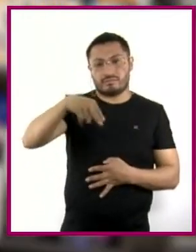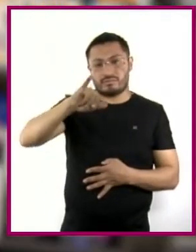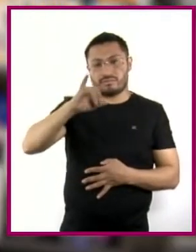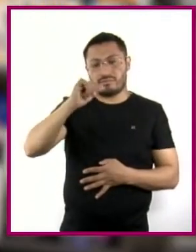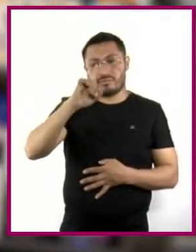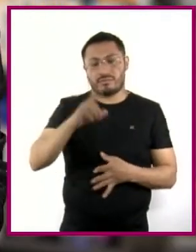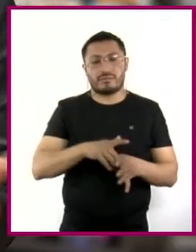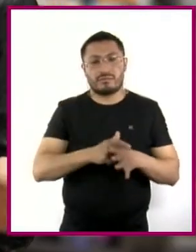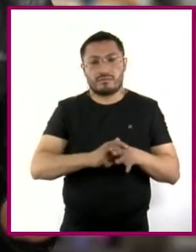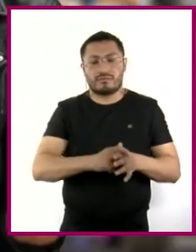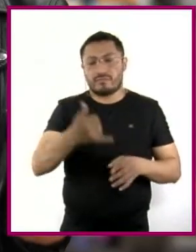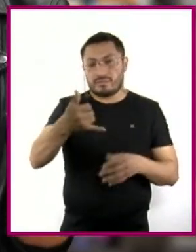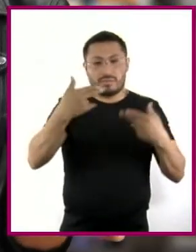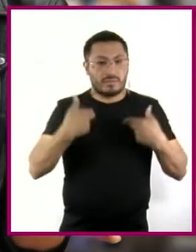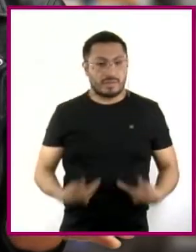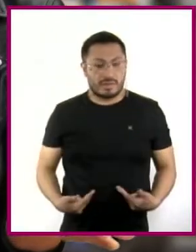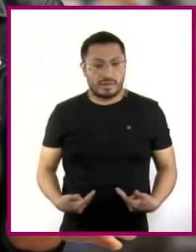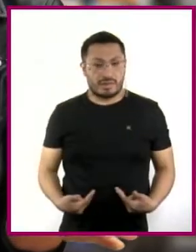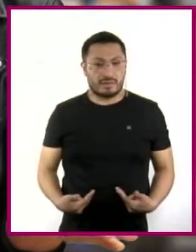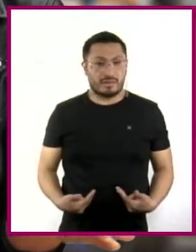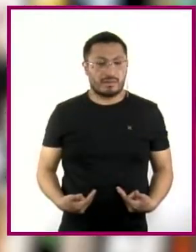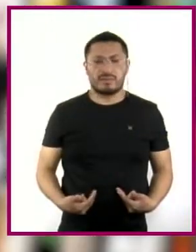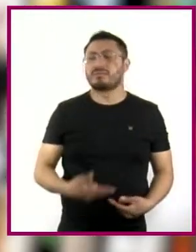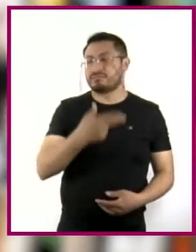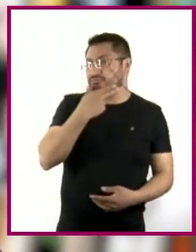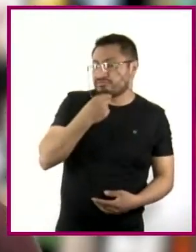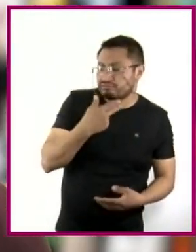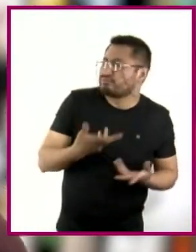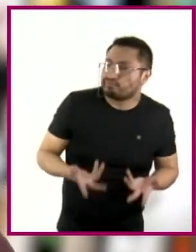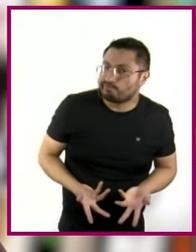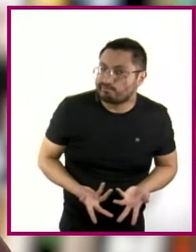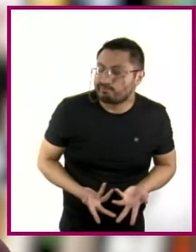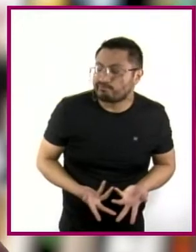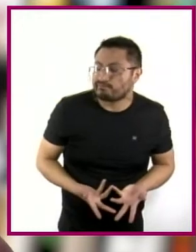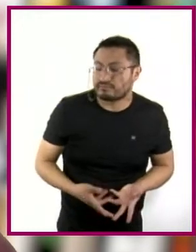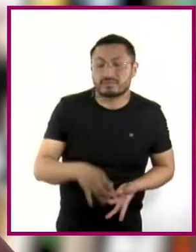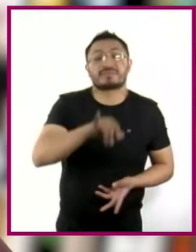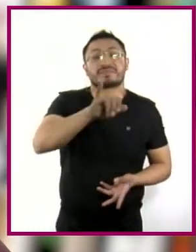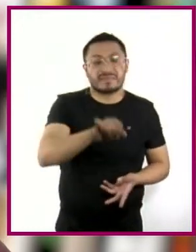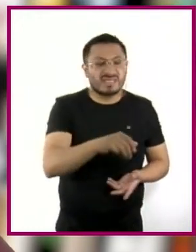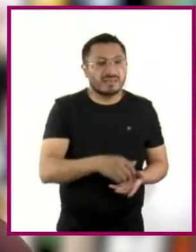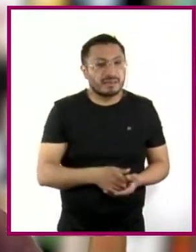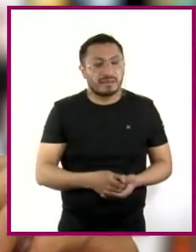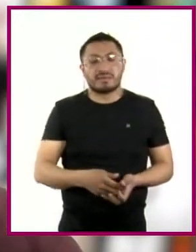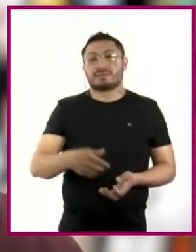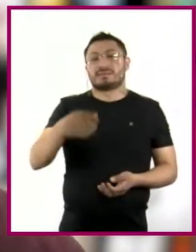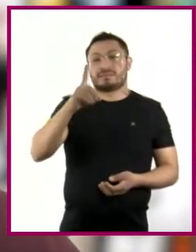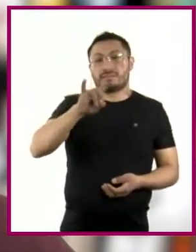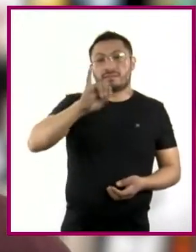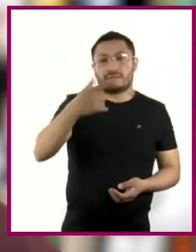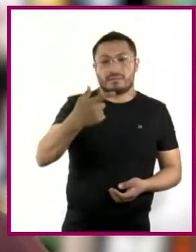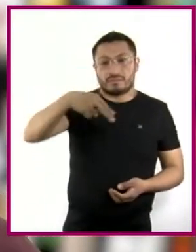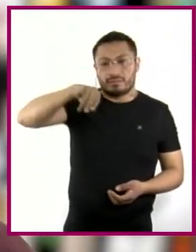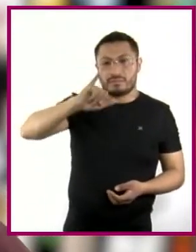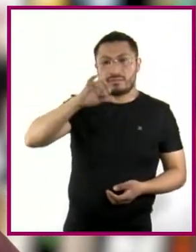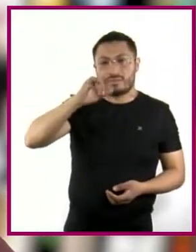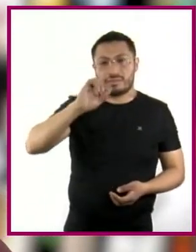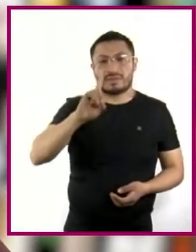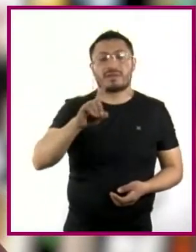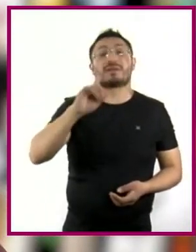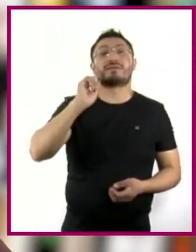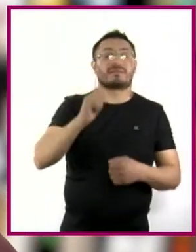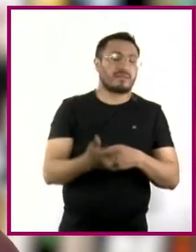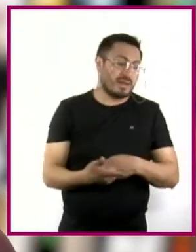hombre. ¿La dignidad del hombre? Sí, en general, la dignidad es la cualidad que tiene algo cuando